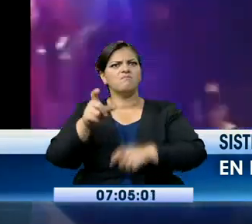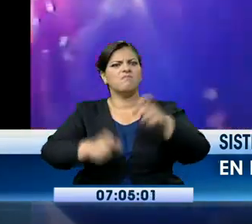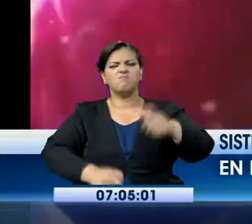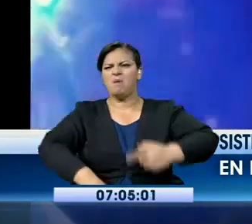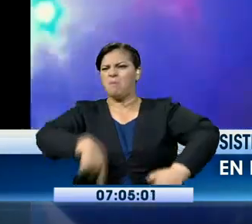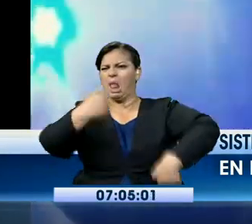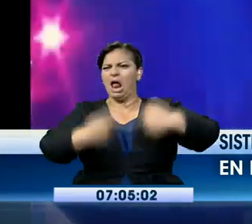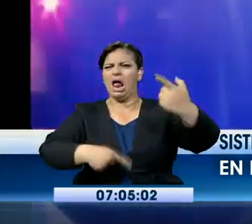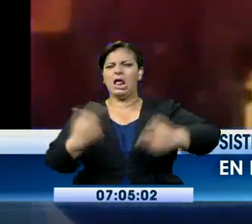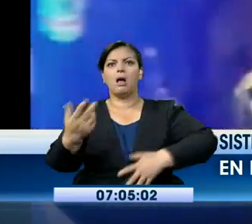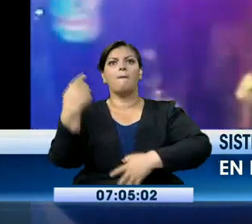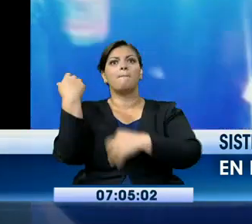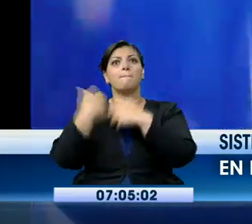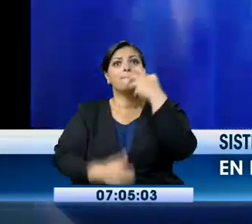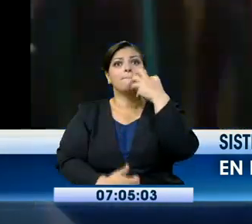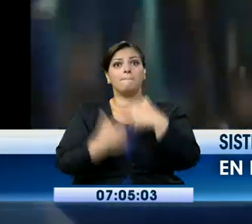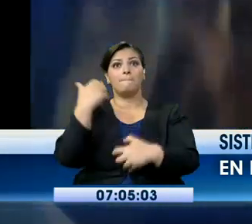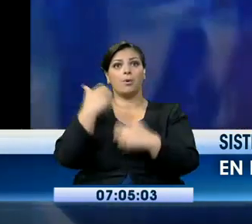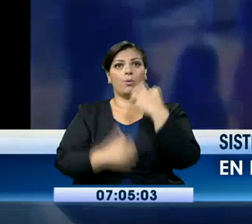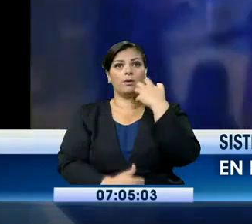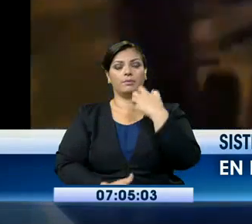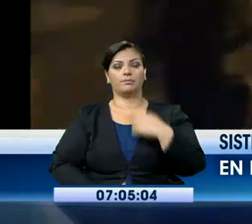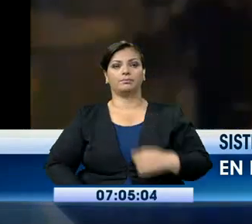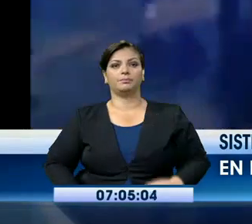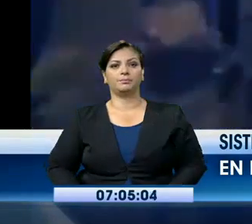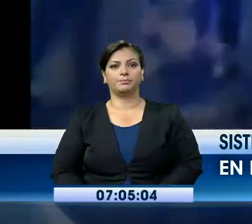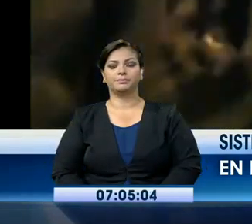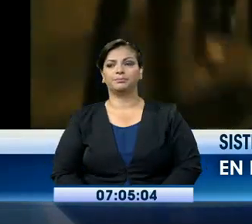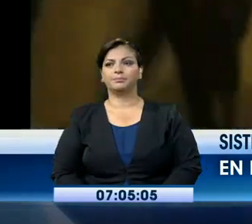se pongan tensas.